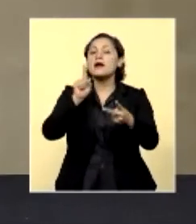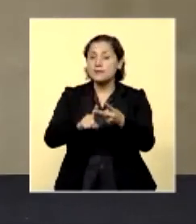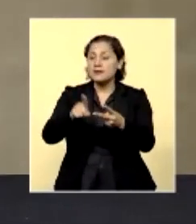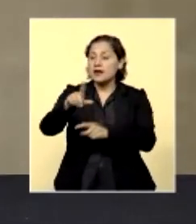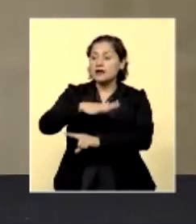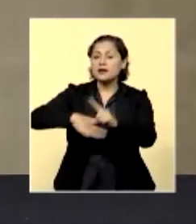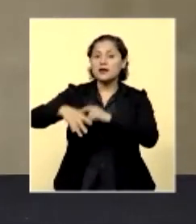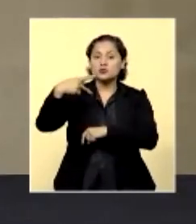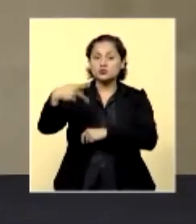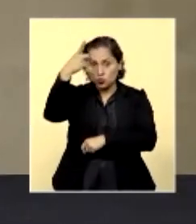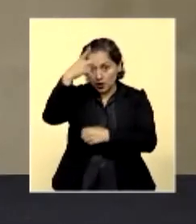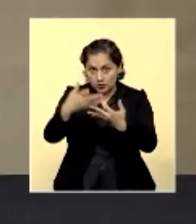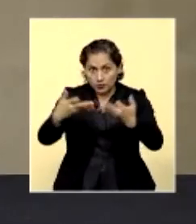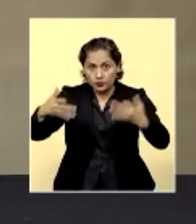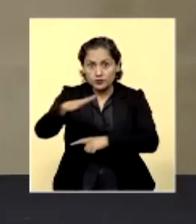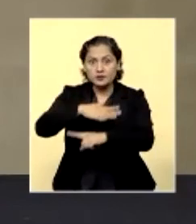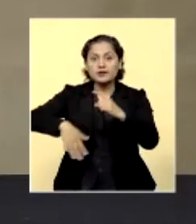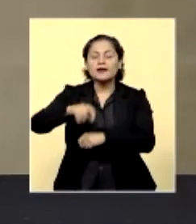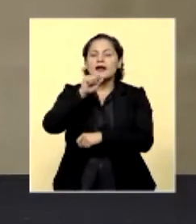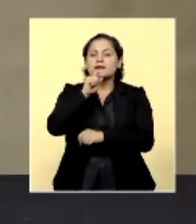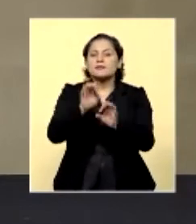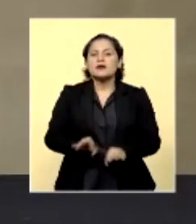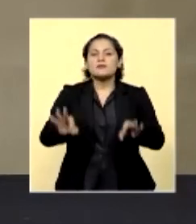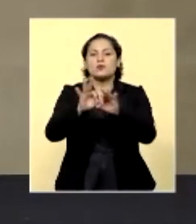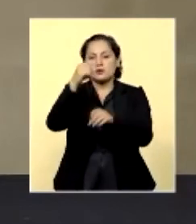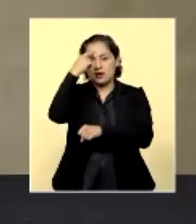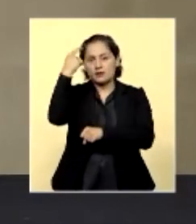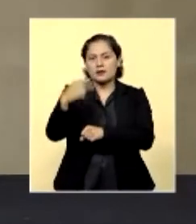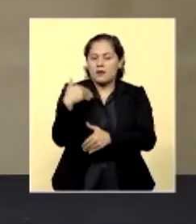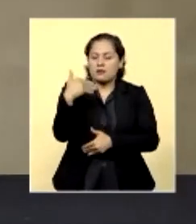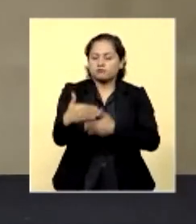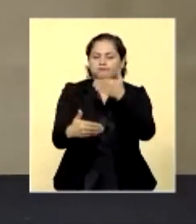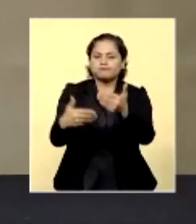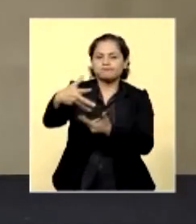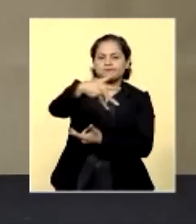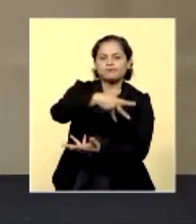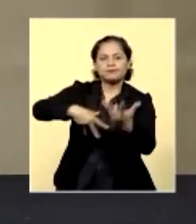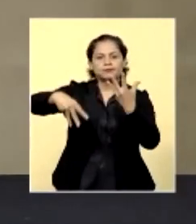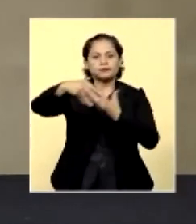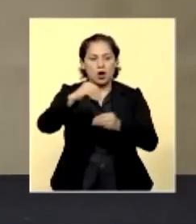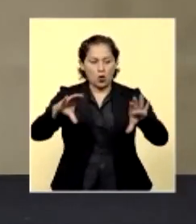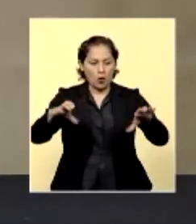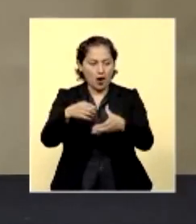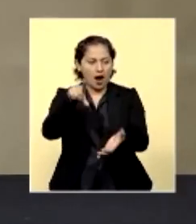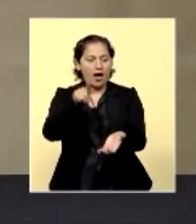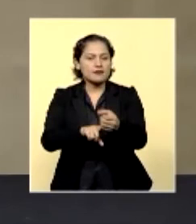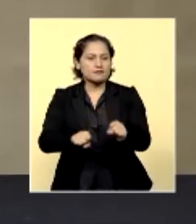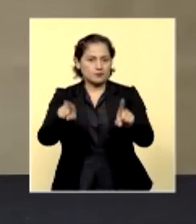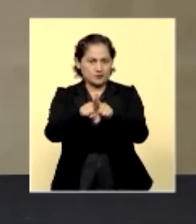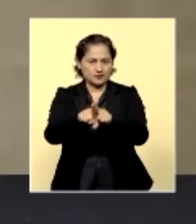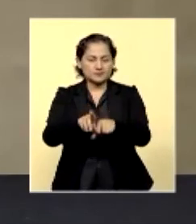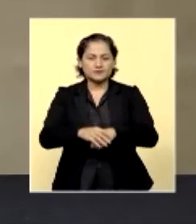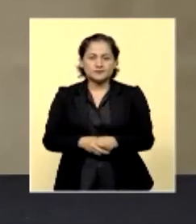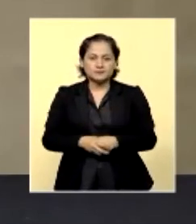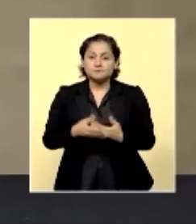la pertinencia de evolucionar hacia sistemas de producción y consumo sustentables. Señalamos puntualmente que